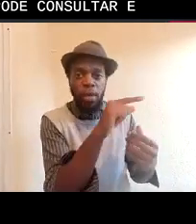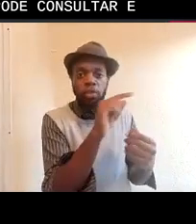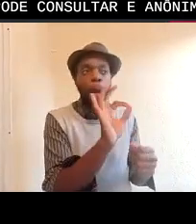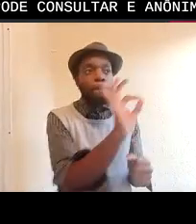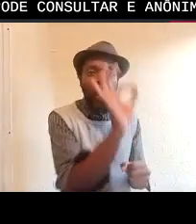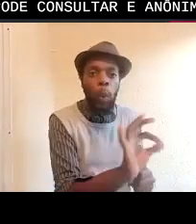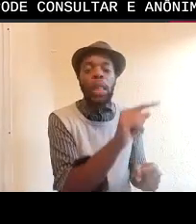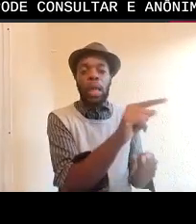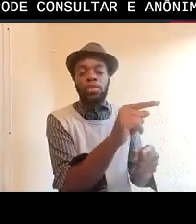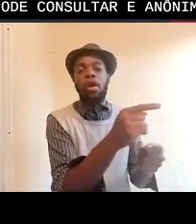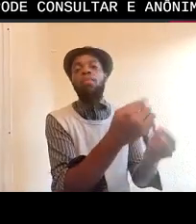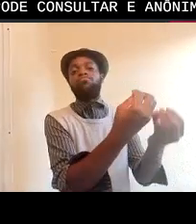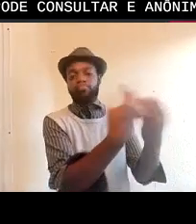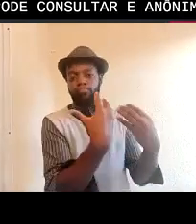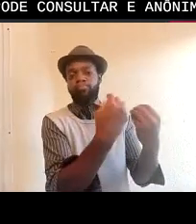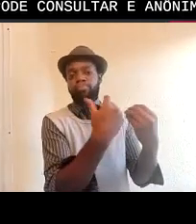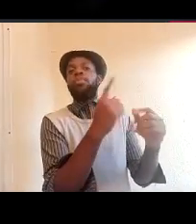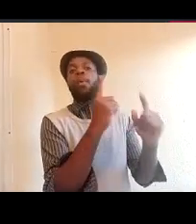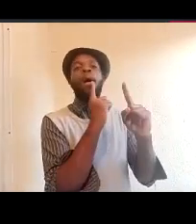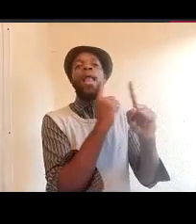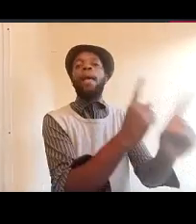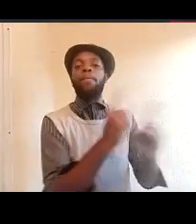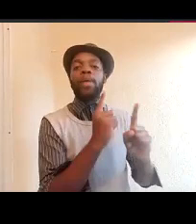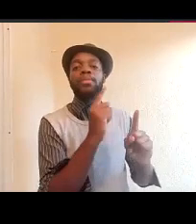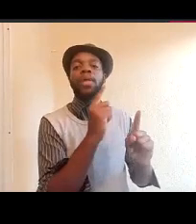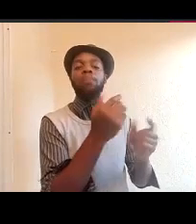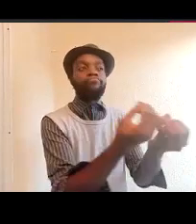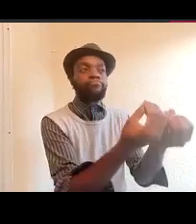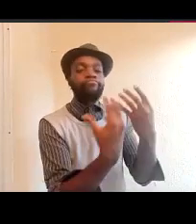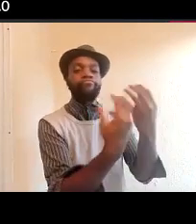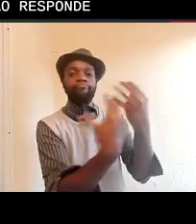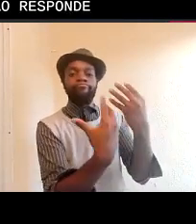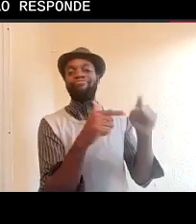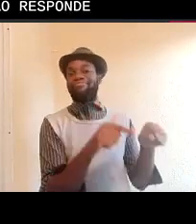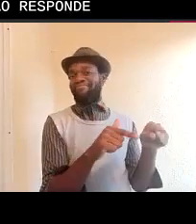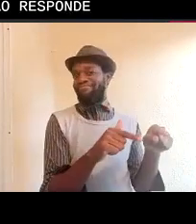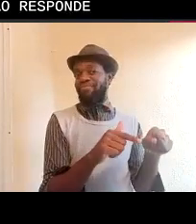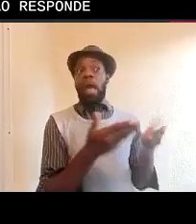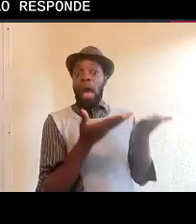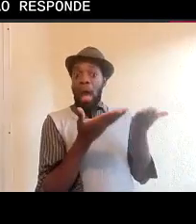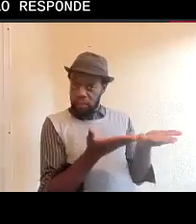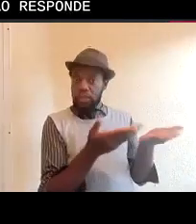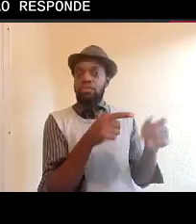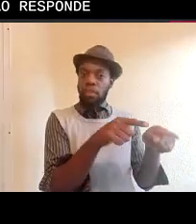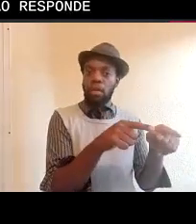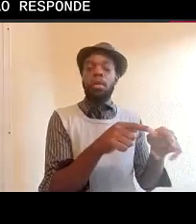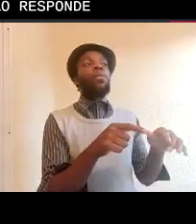y ellos no contestan. Y aparte de eso está la institución de Profamilia.